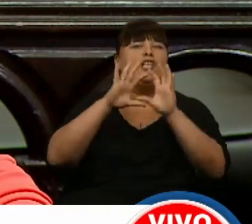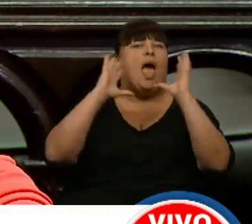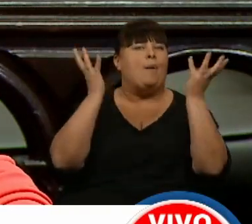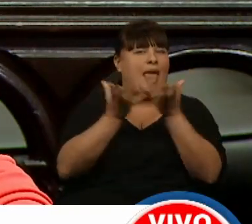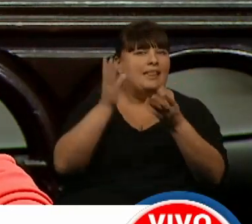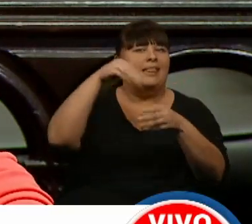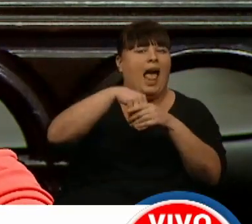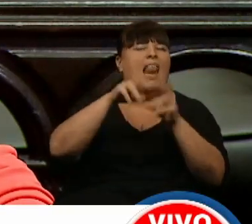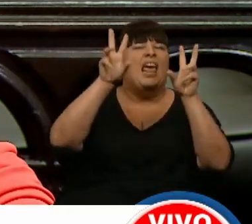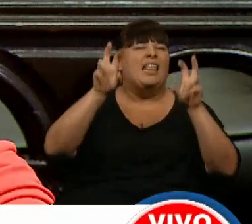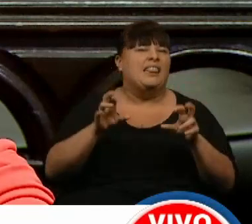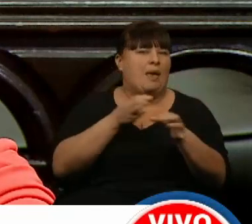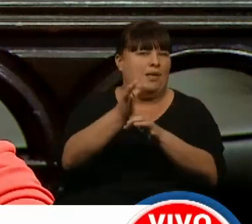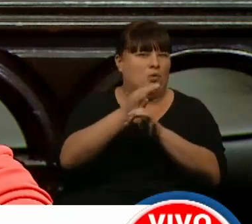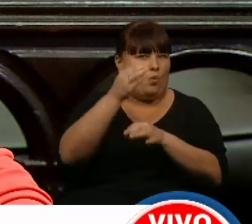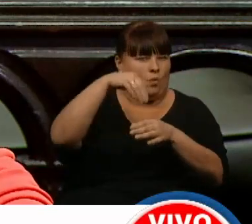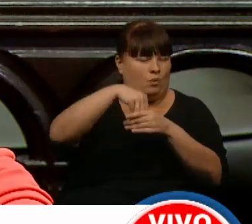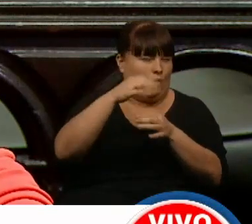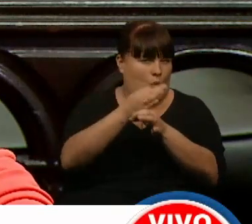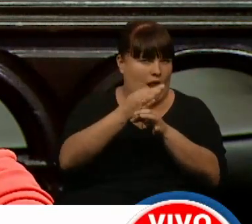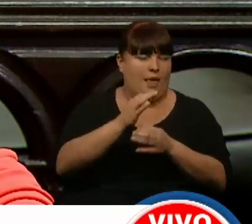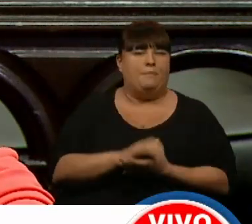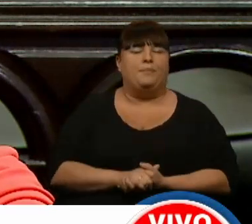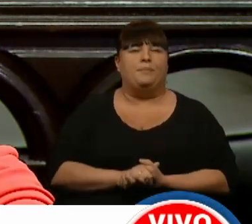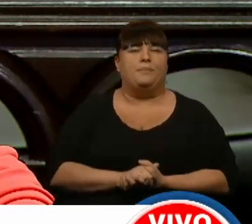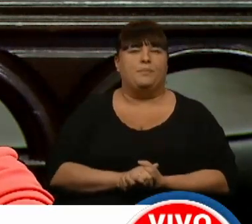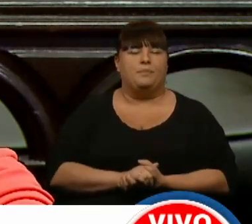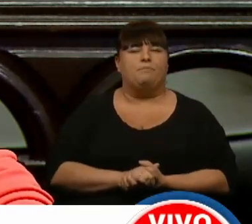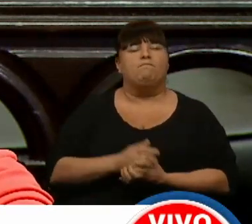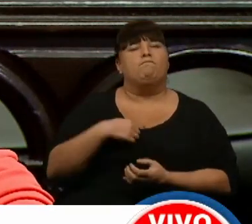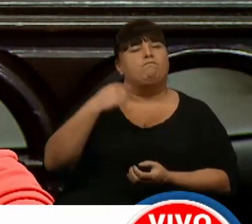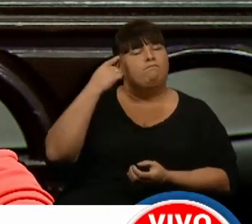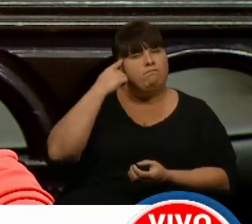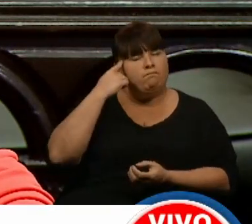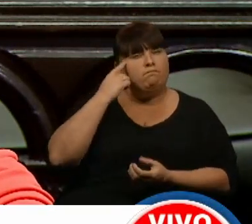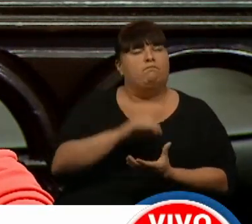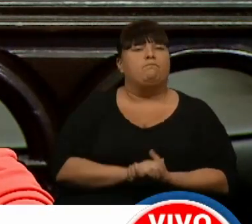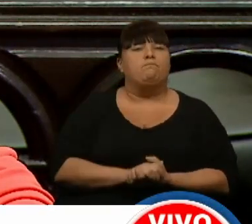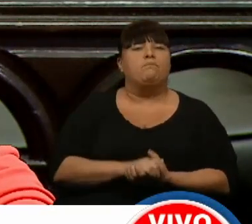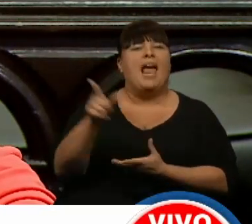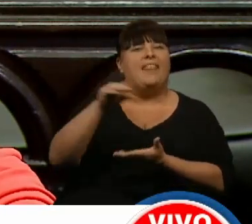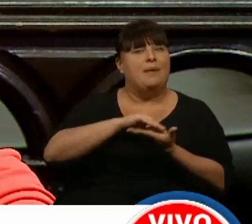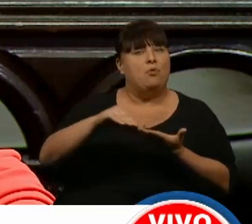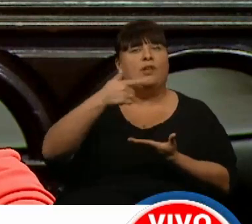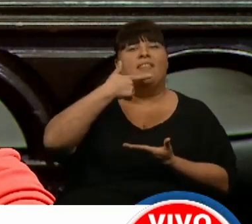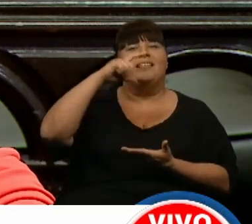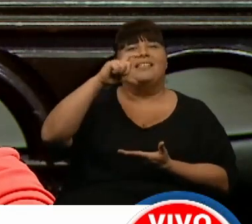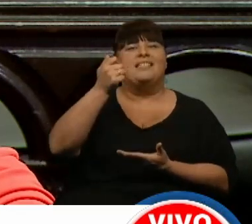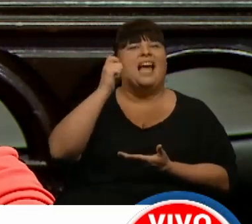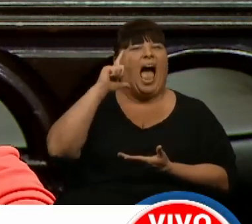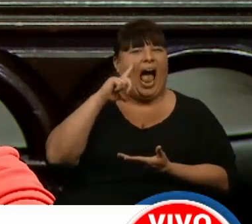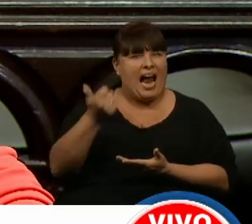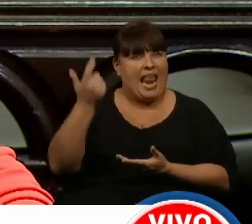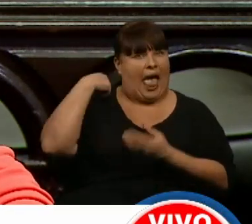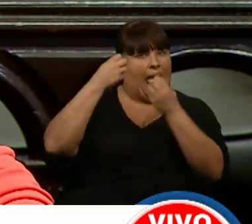ambiental en los contenidos curriculares. Me parece que la diputada Scalia